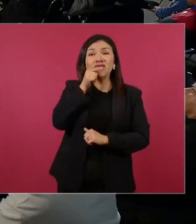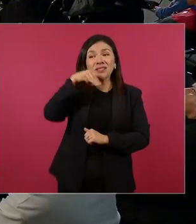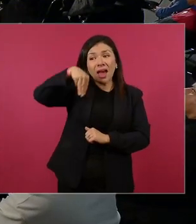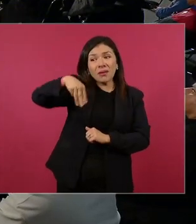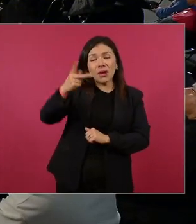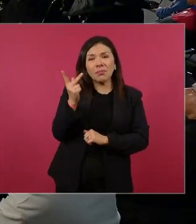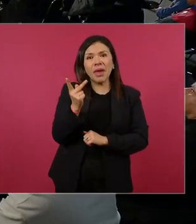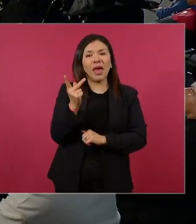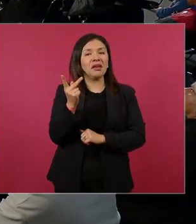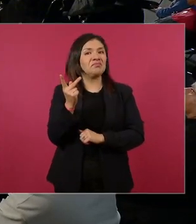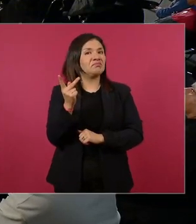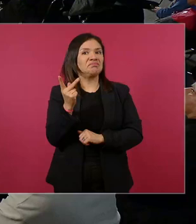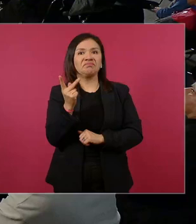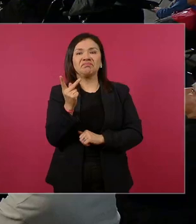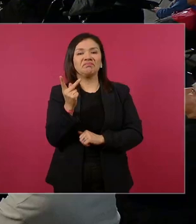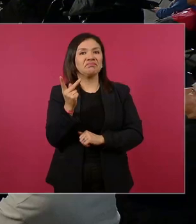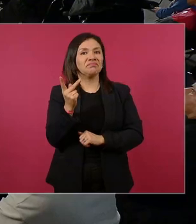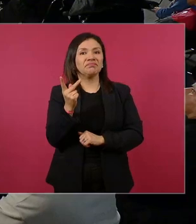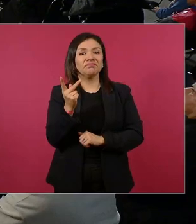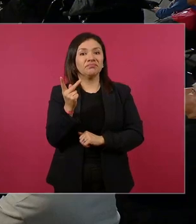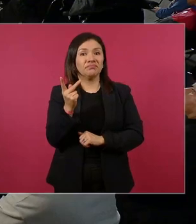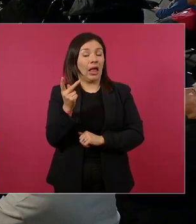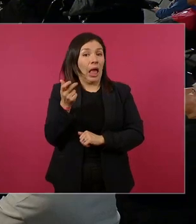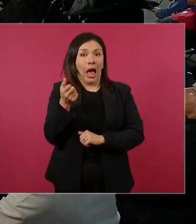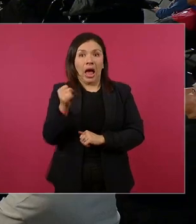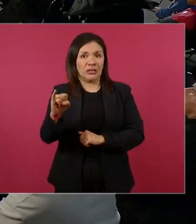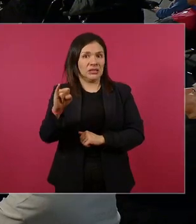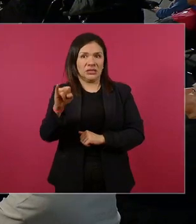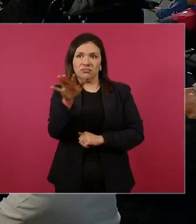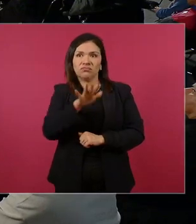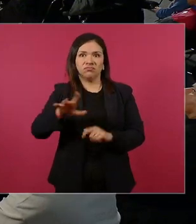públicos a nivel federal